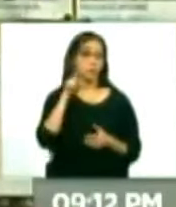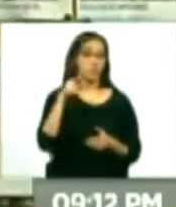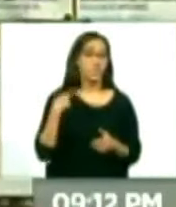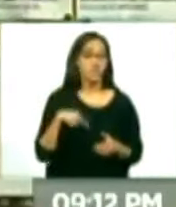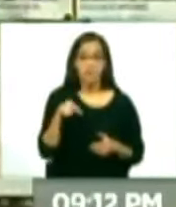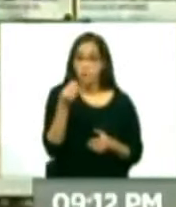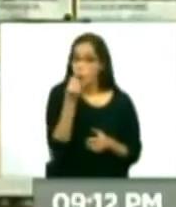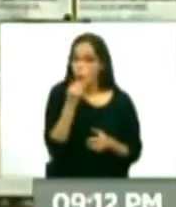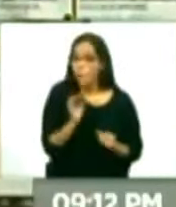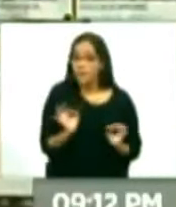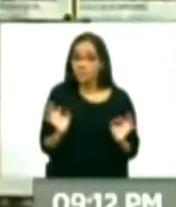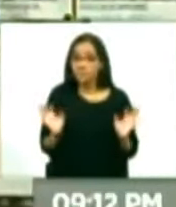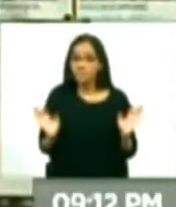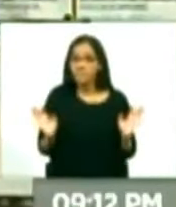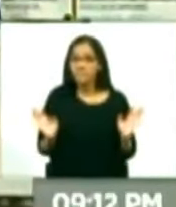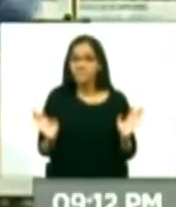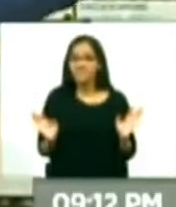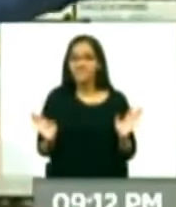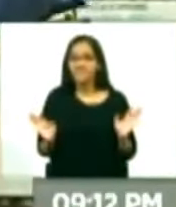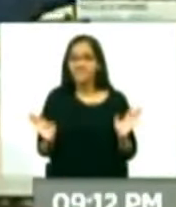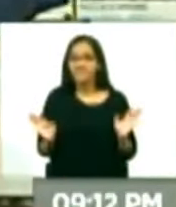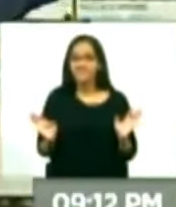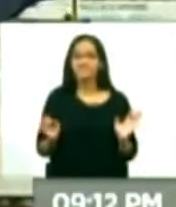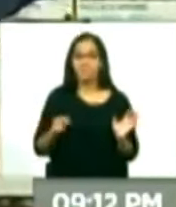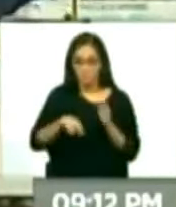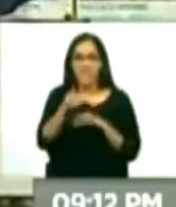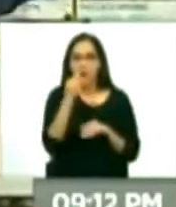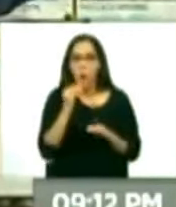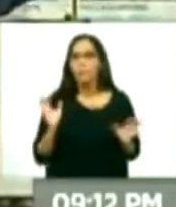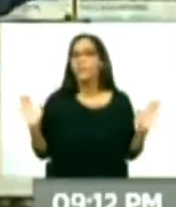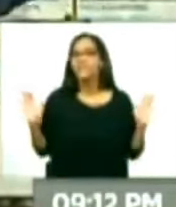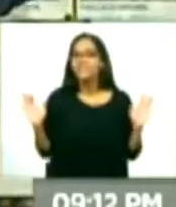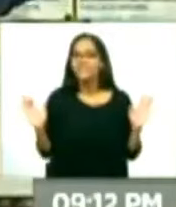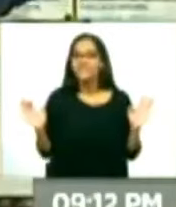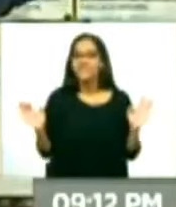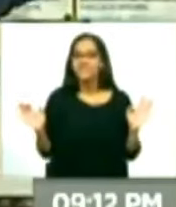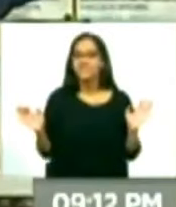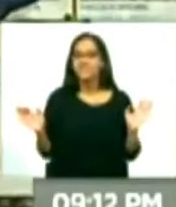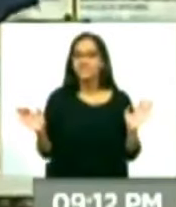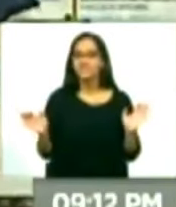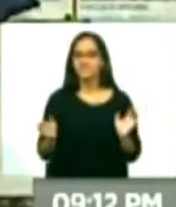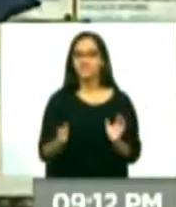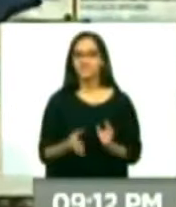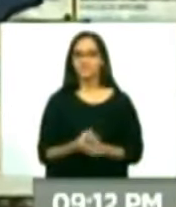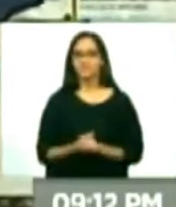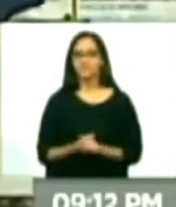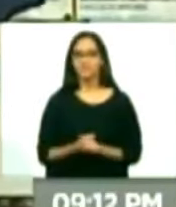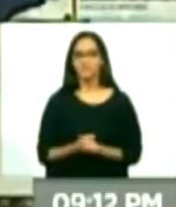Y a ver si come yo.